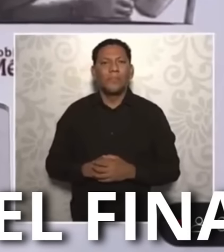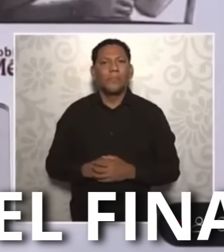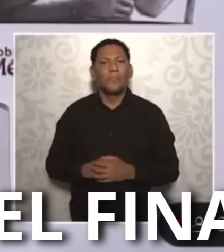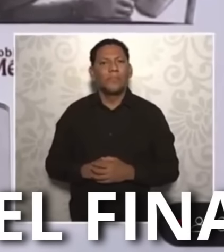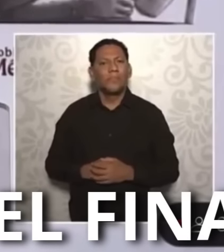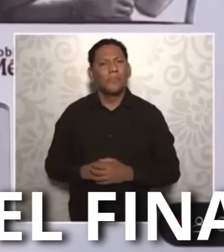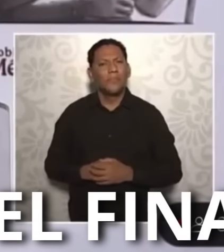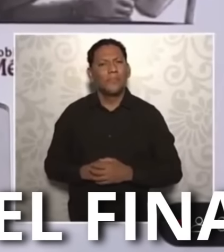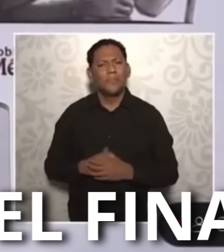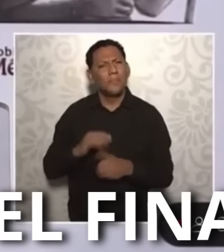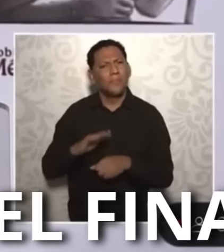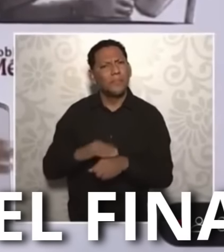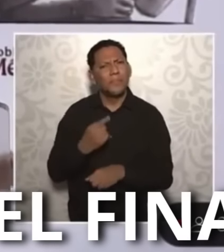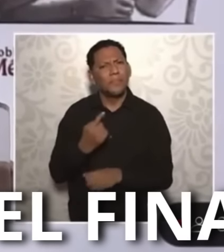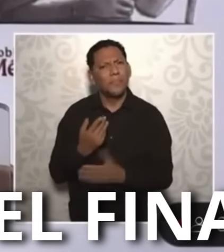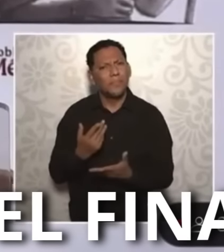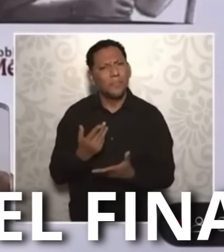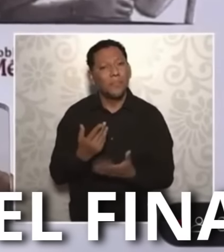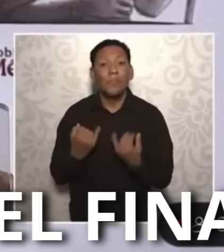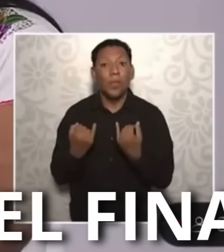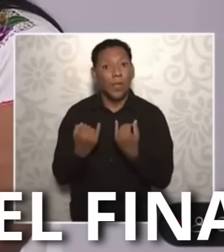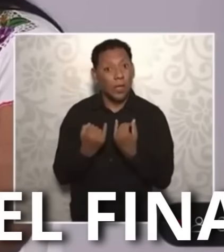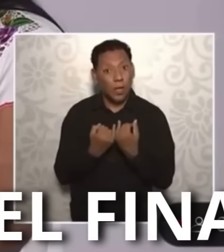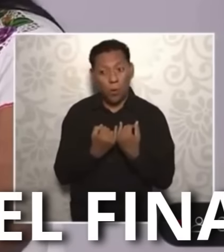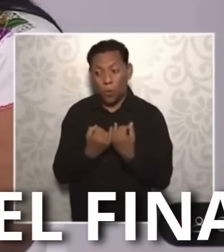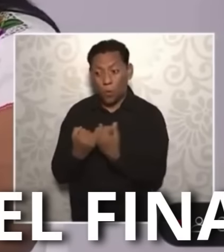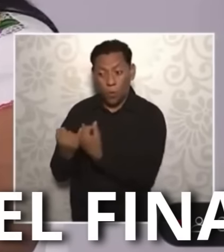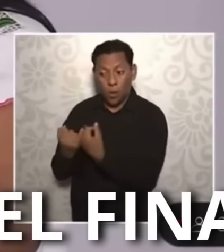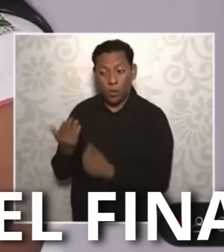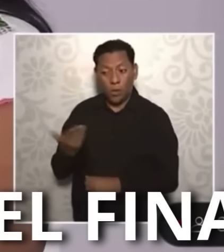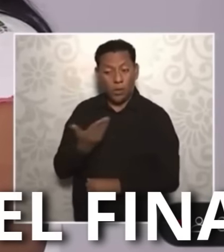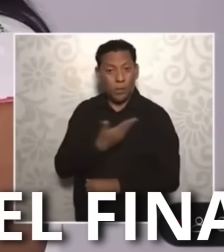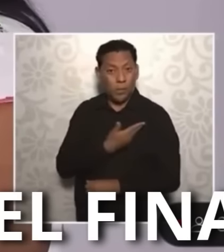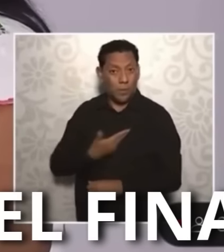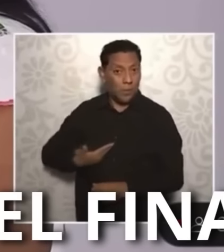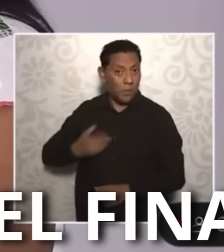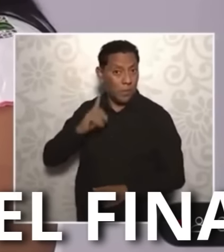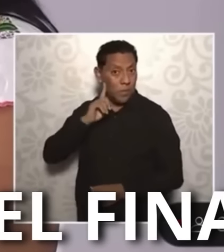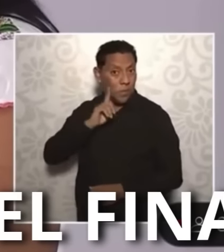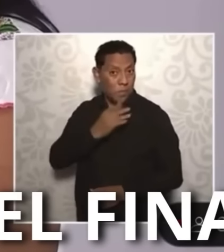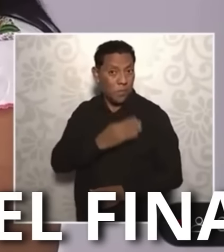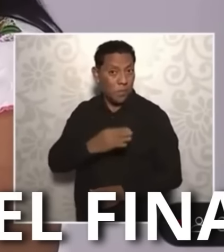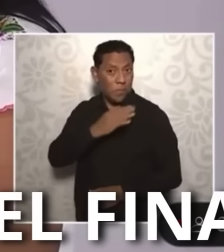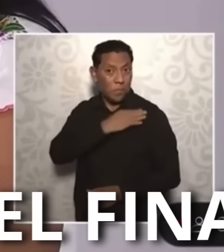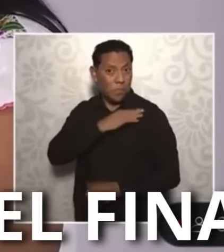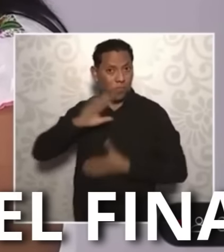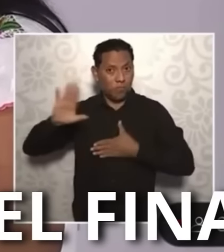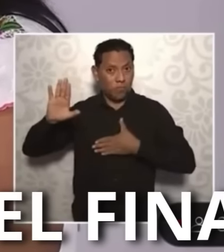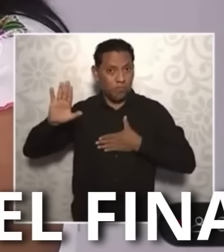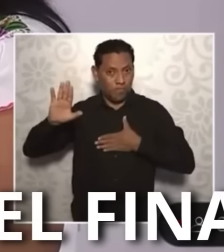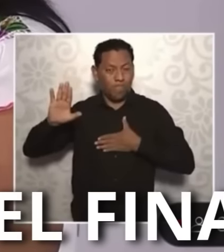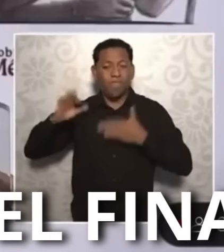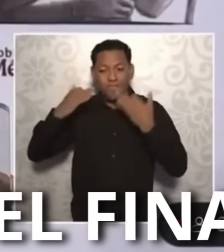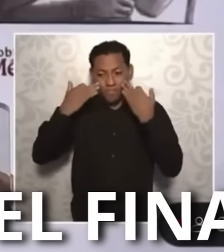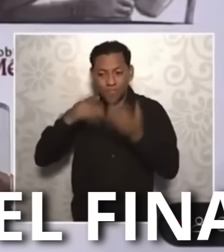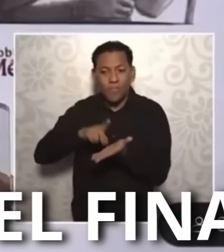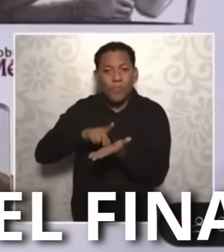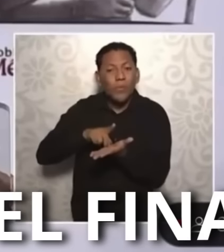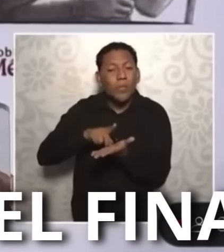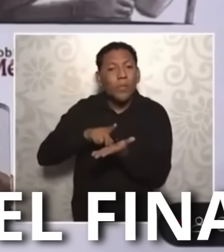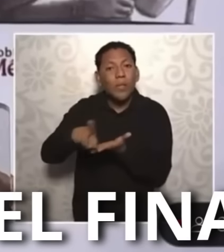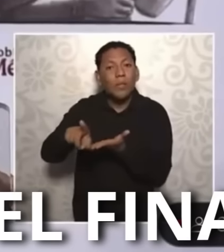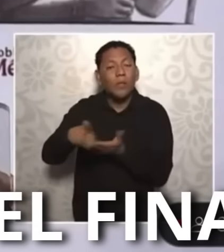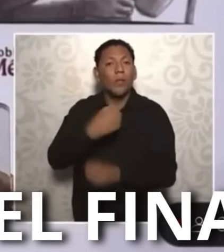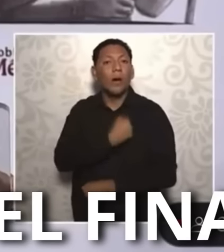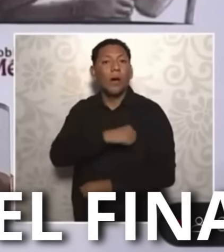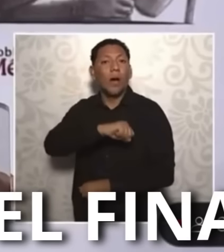nuestra presidenta también está comprometida con hacer realidad el derecho a la salud. Ya no será una